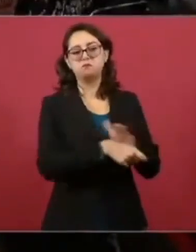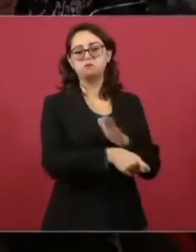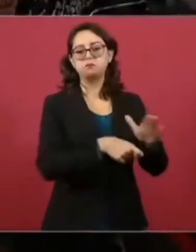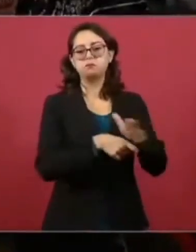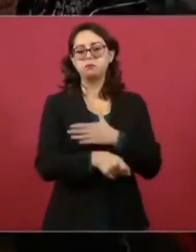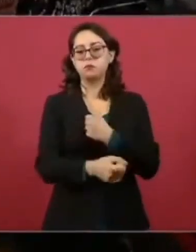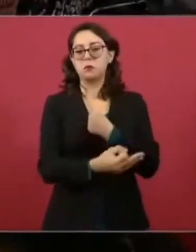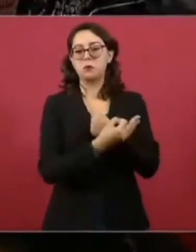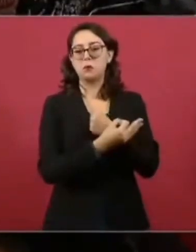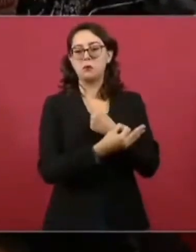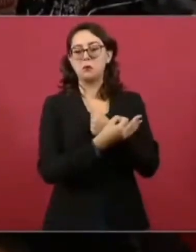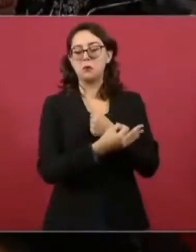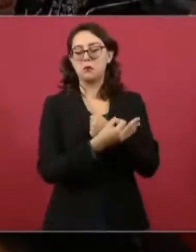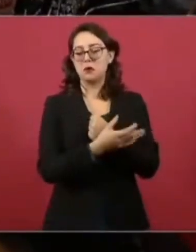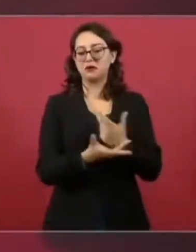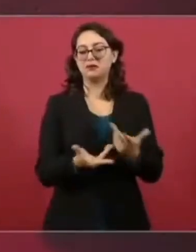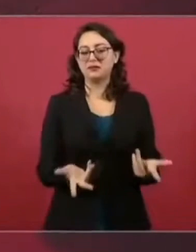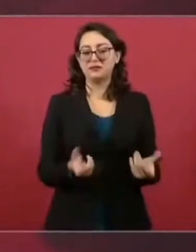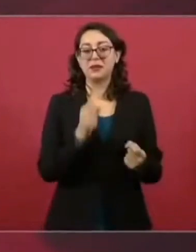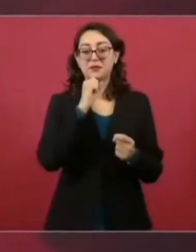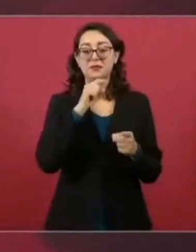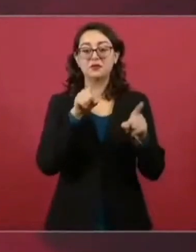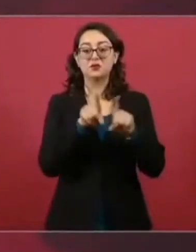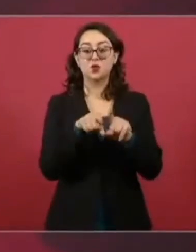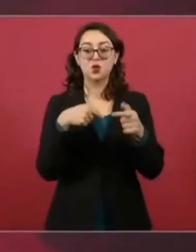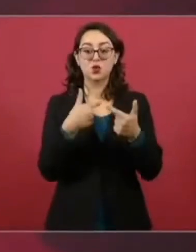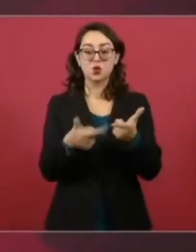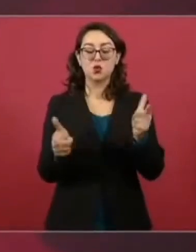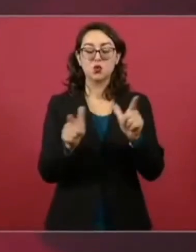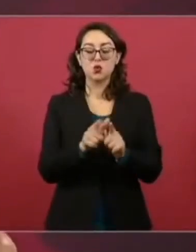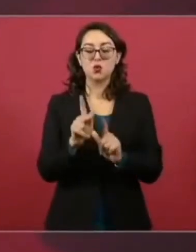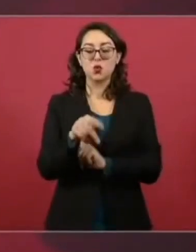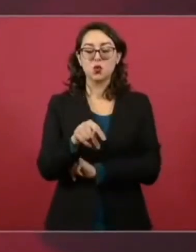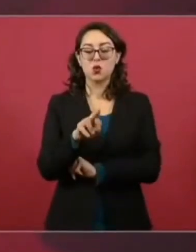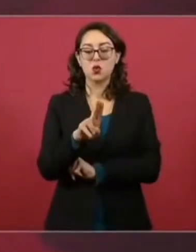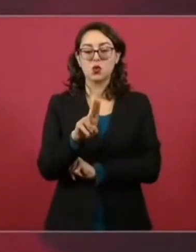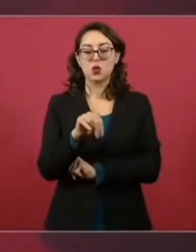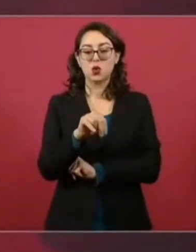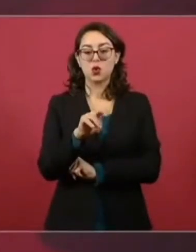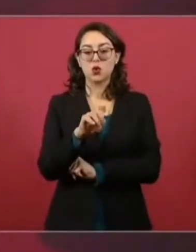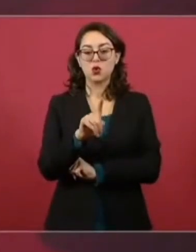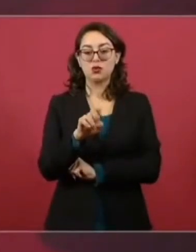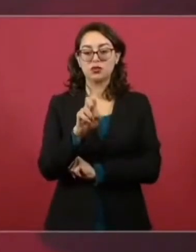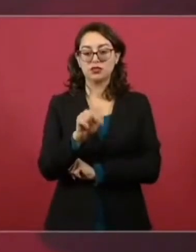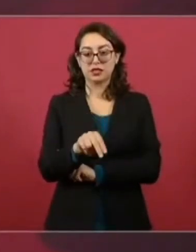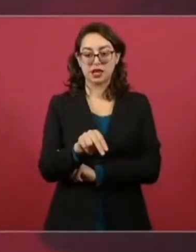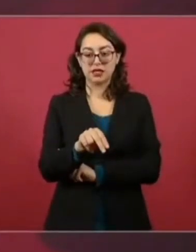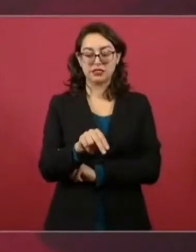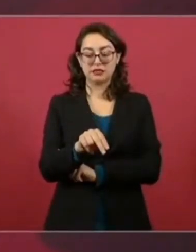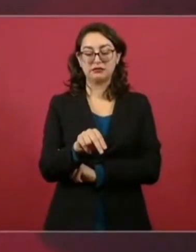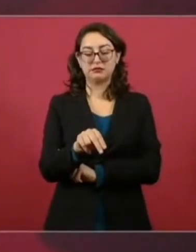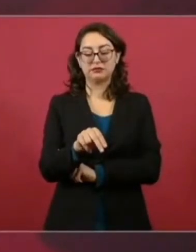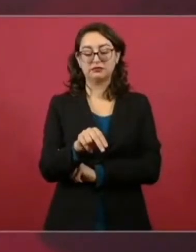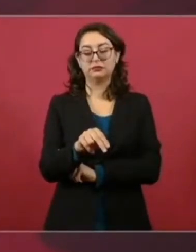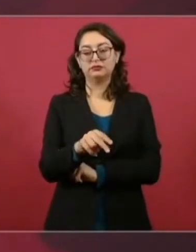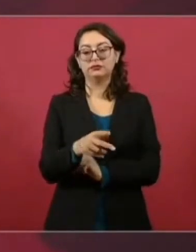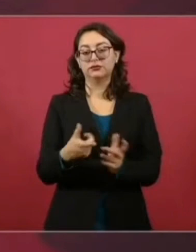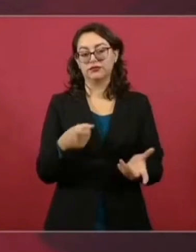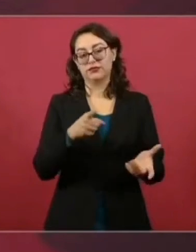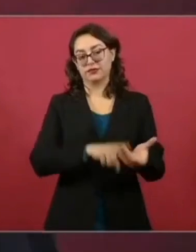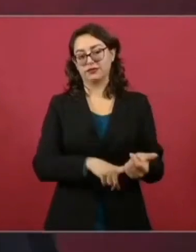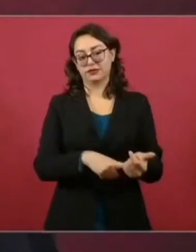surgió el grupo de Krause, aunque originalmente era el grupo